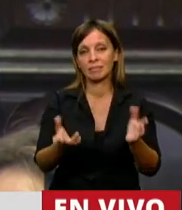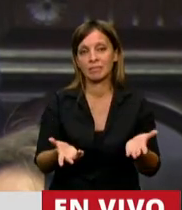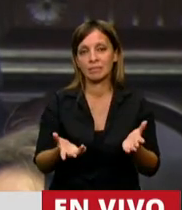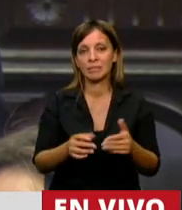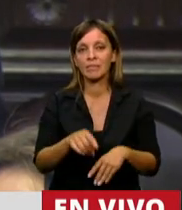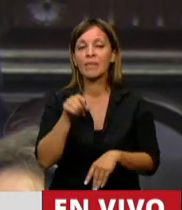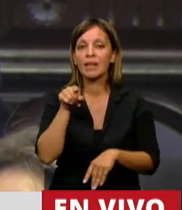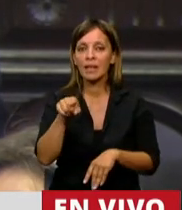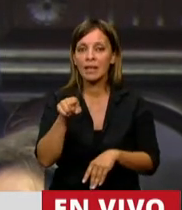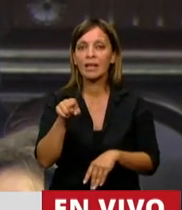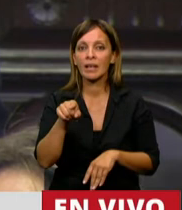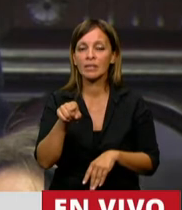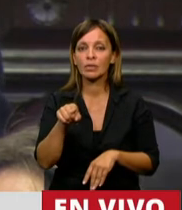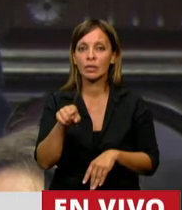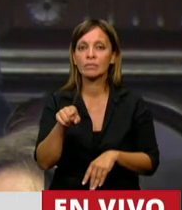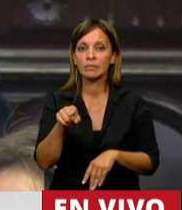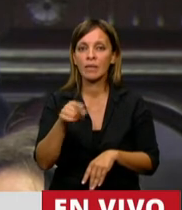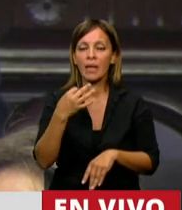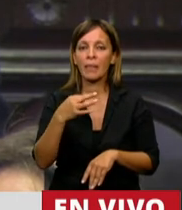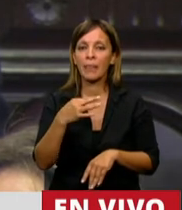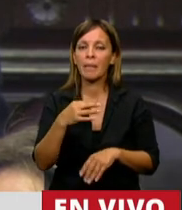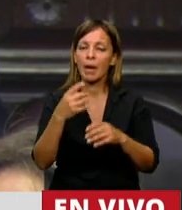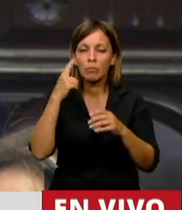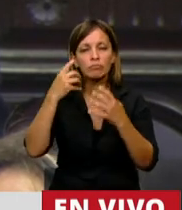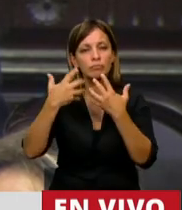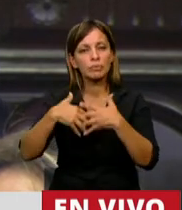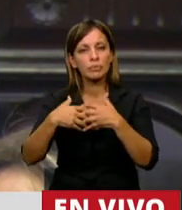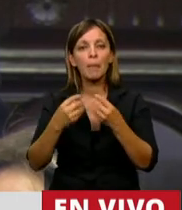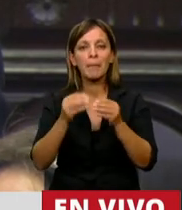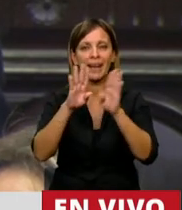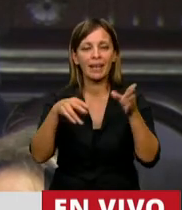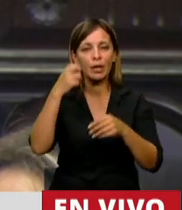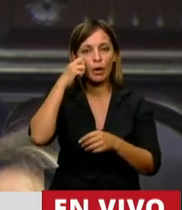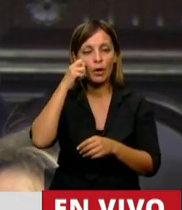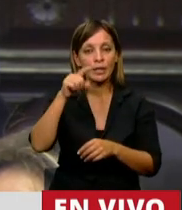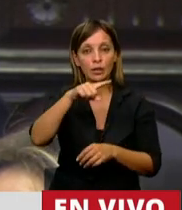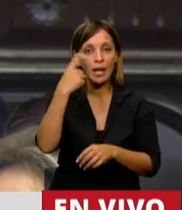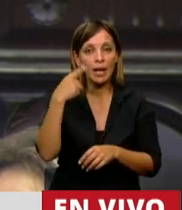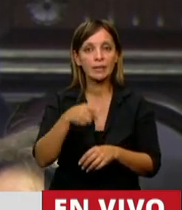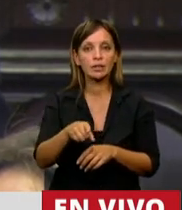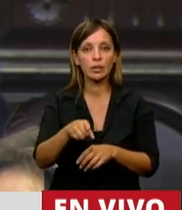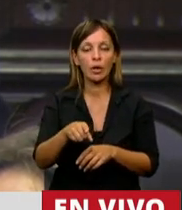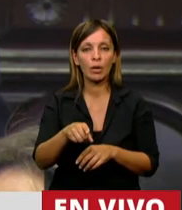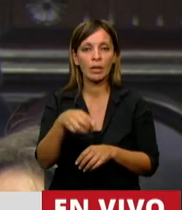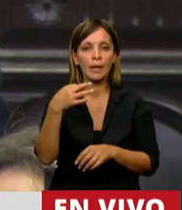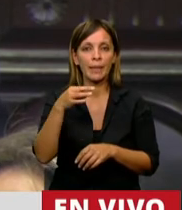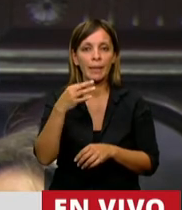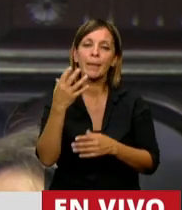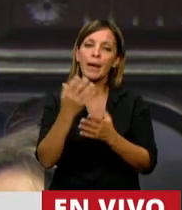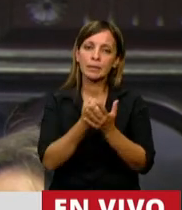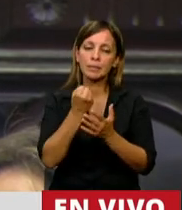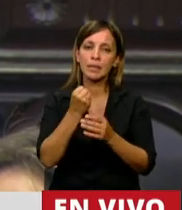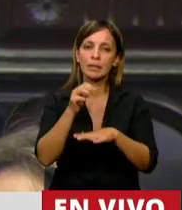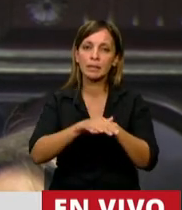este, presidente, un ejercicio para que nuestro Congreso de la Nación asuma plenamente sus